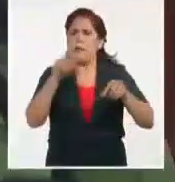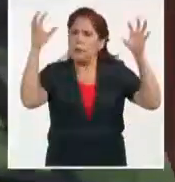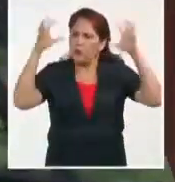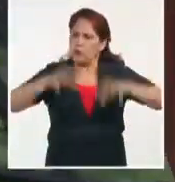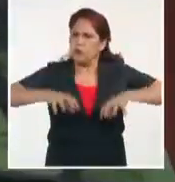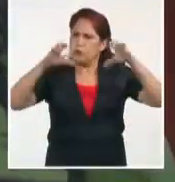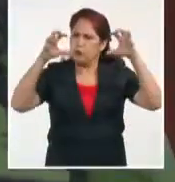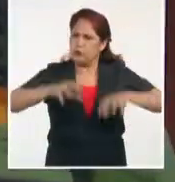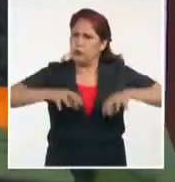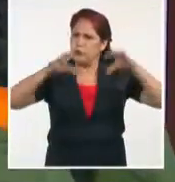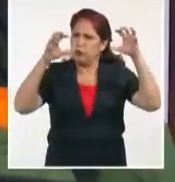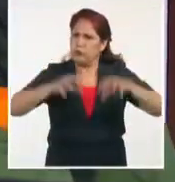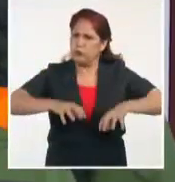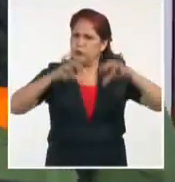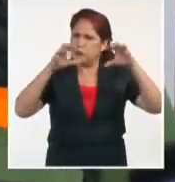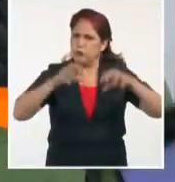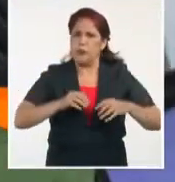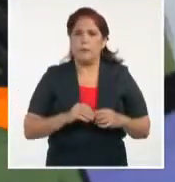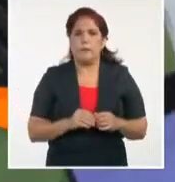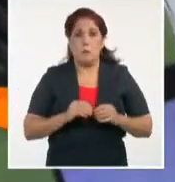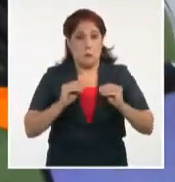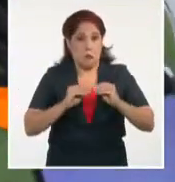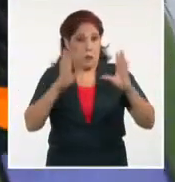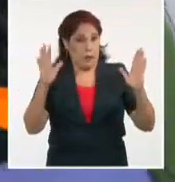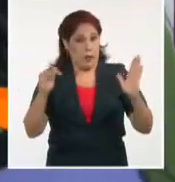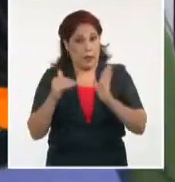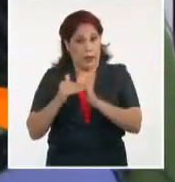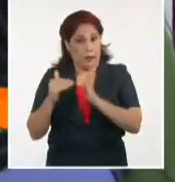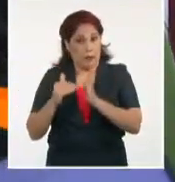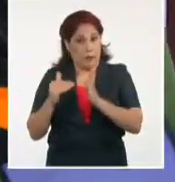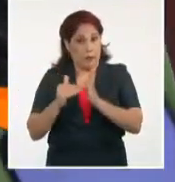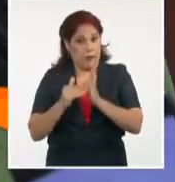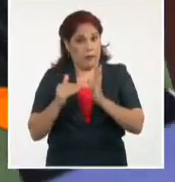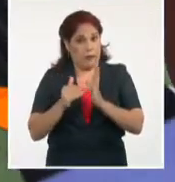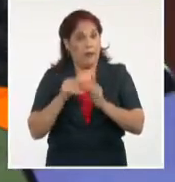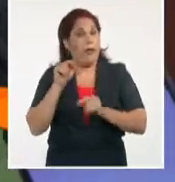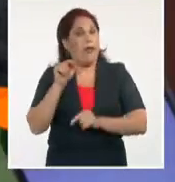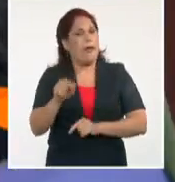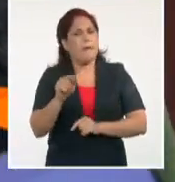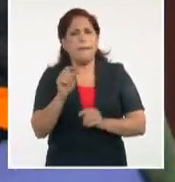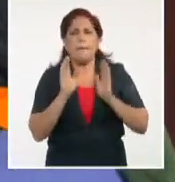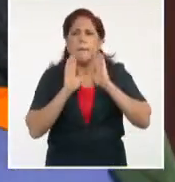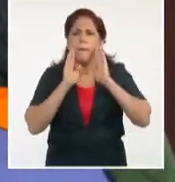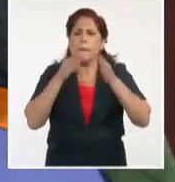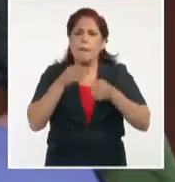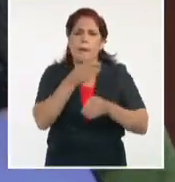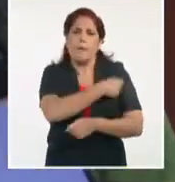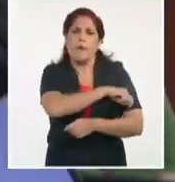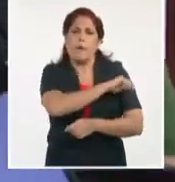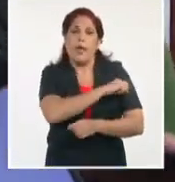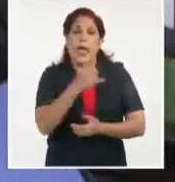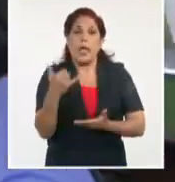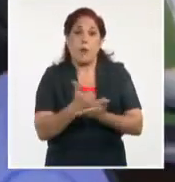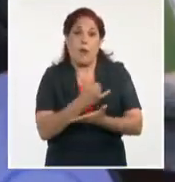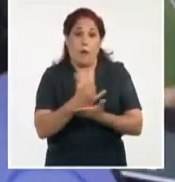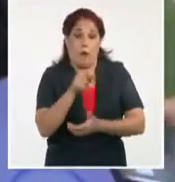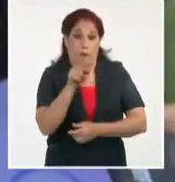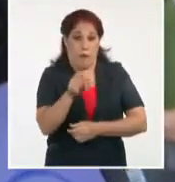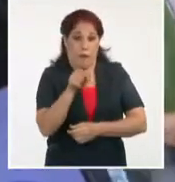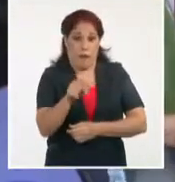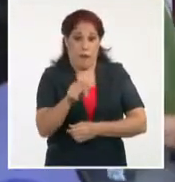que ocurrieron en horas de la mañana y hasta la tarde. Centrada fundamentalmente en el poblado Jibacoa, que como expresaba,